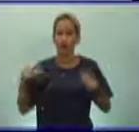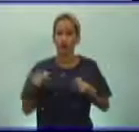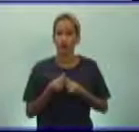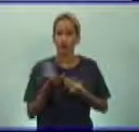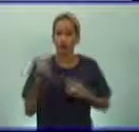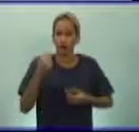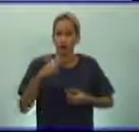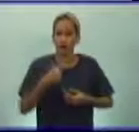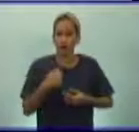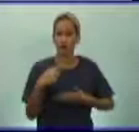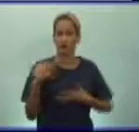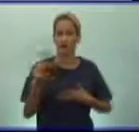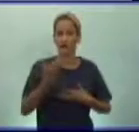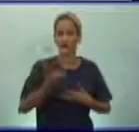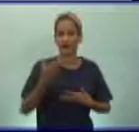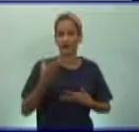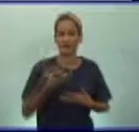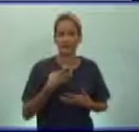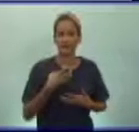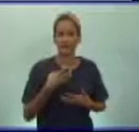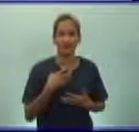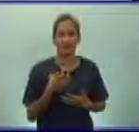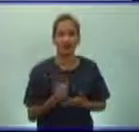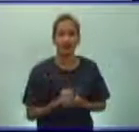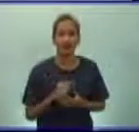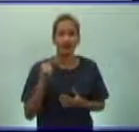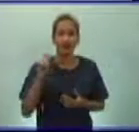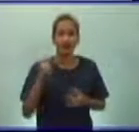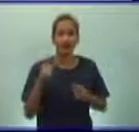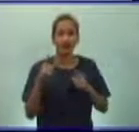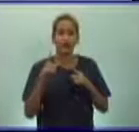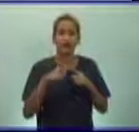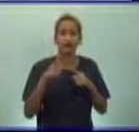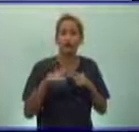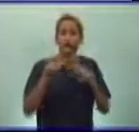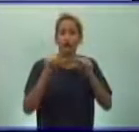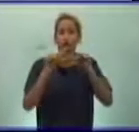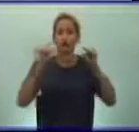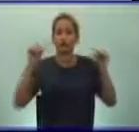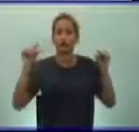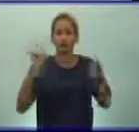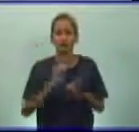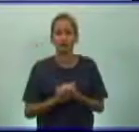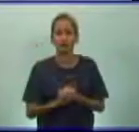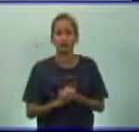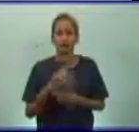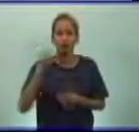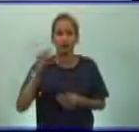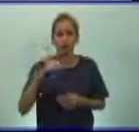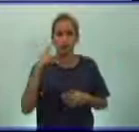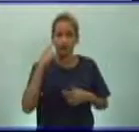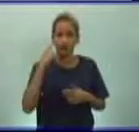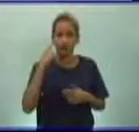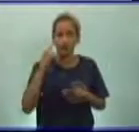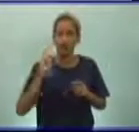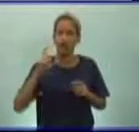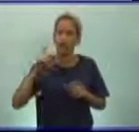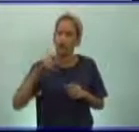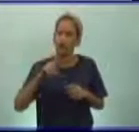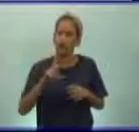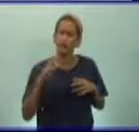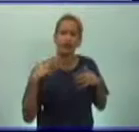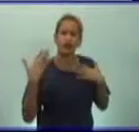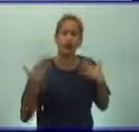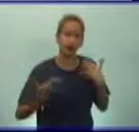la expresividad que requiere este tipo de oraciones. Y bueno, vamos a presentarles un último ejercicio.